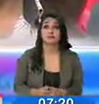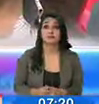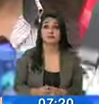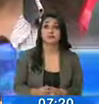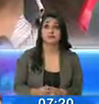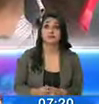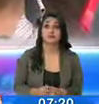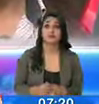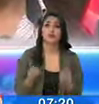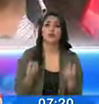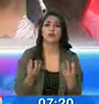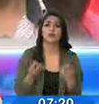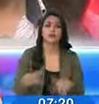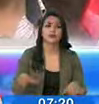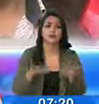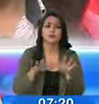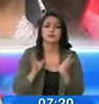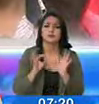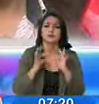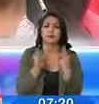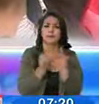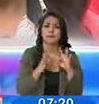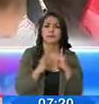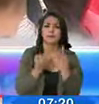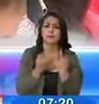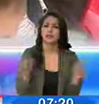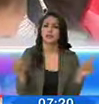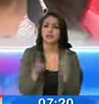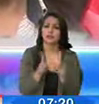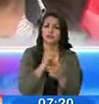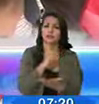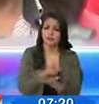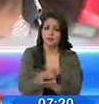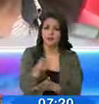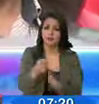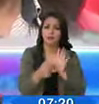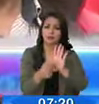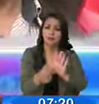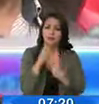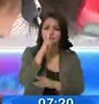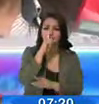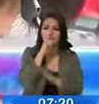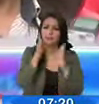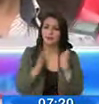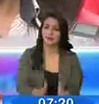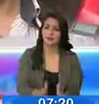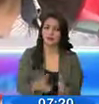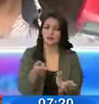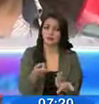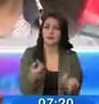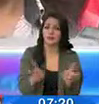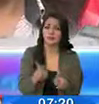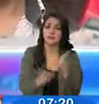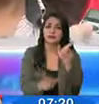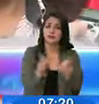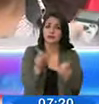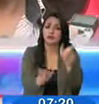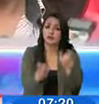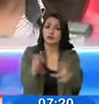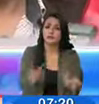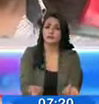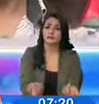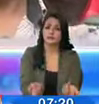números son valores o son reflejos de una realidad. En las empresas también hay personas que deben